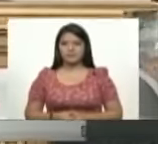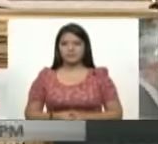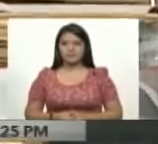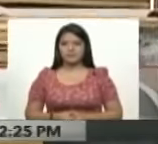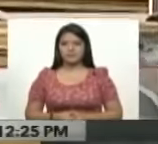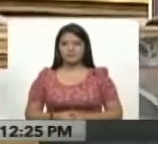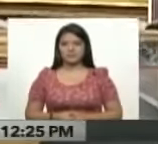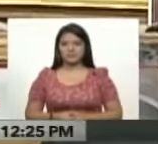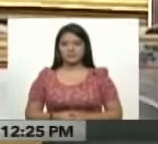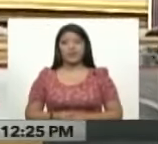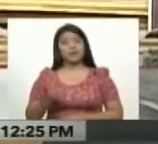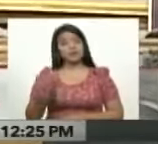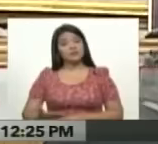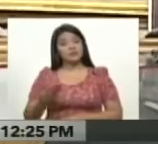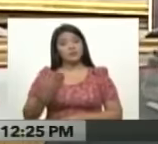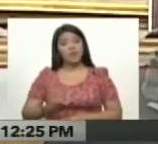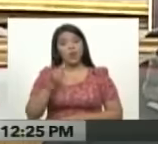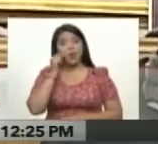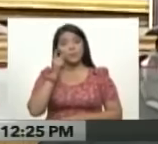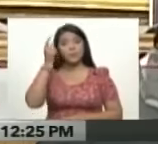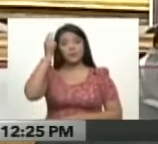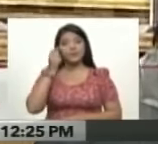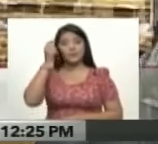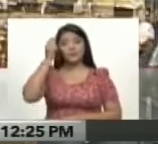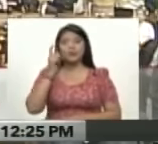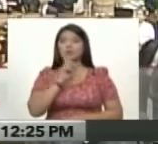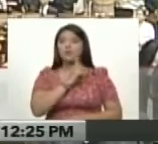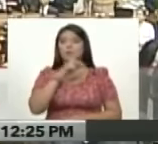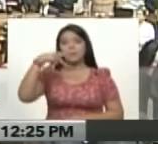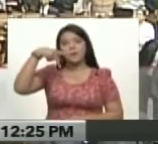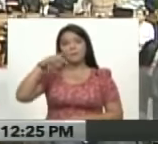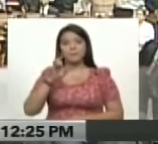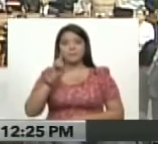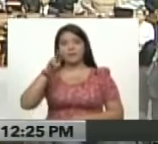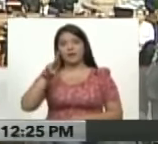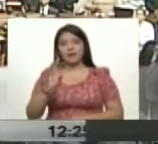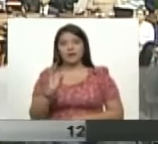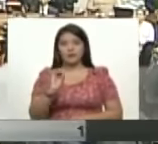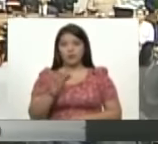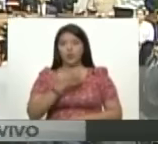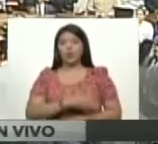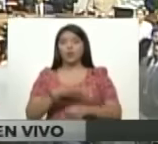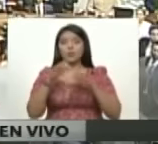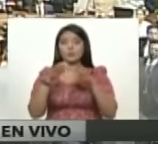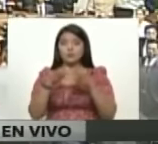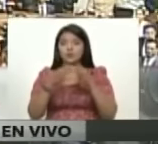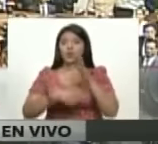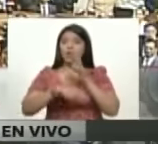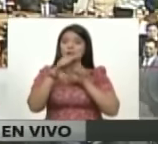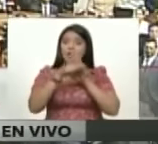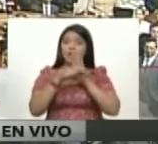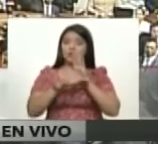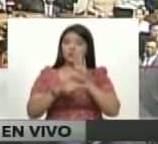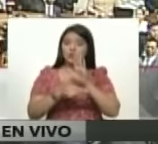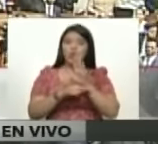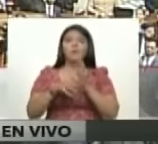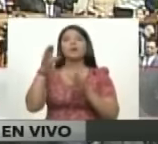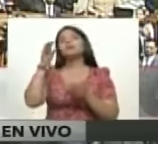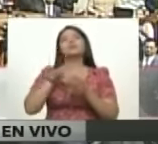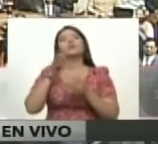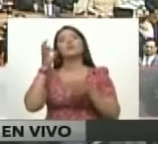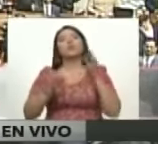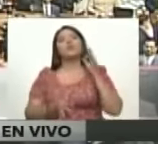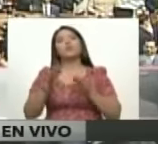Importante destacar que el diputado Pedro Carreño, representante de la comisión según el reglamento interno de interior y debate